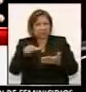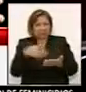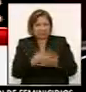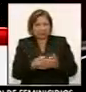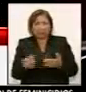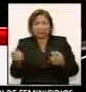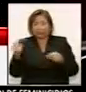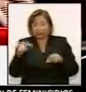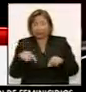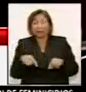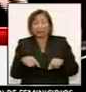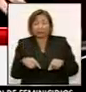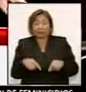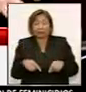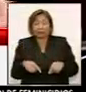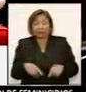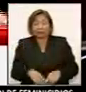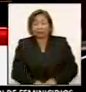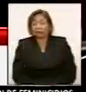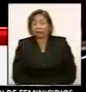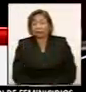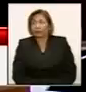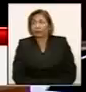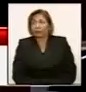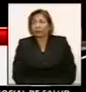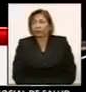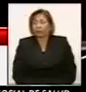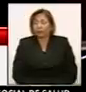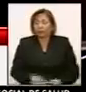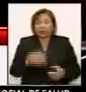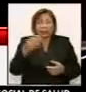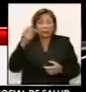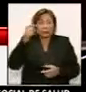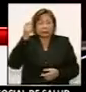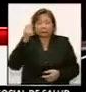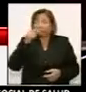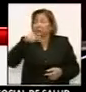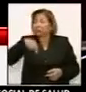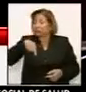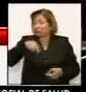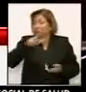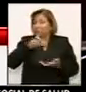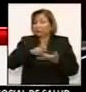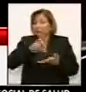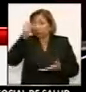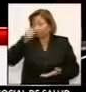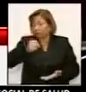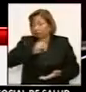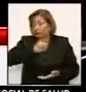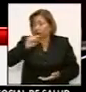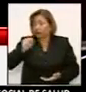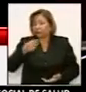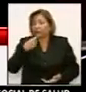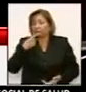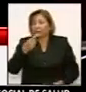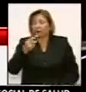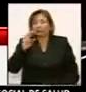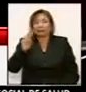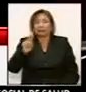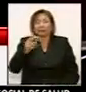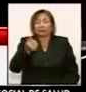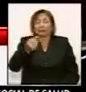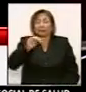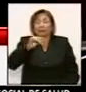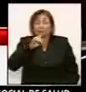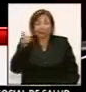todos. Y esa misma comisión se trasladó después a la Universidad de Piura, acá en Lima, en Surco. Ahí aparece el señor Ramírez por primera